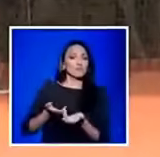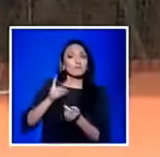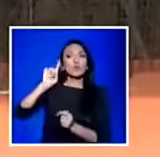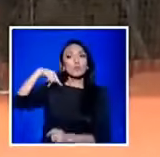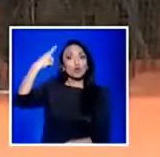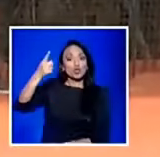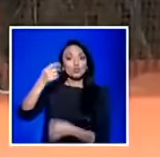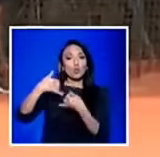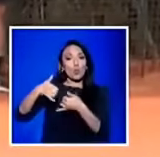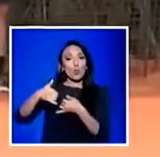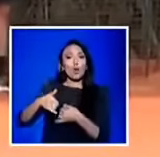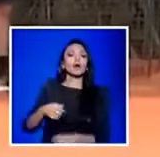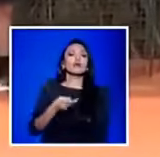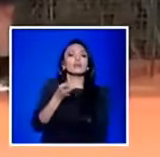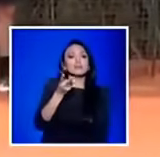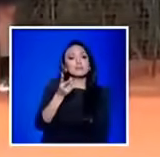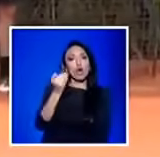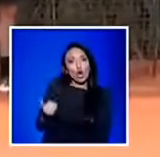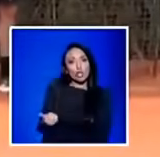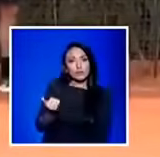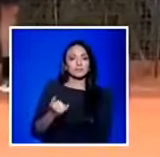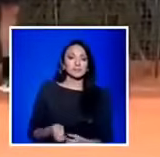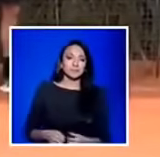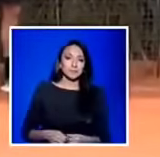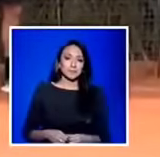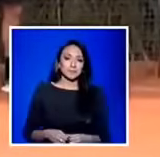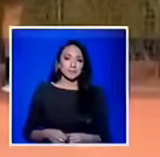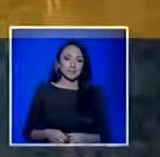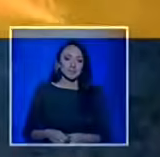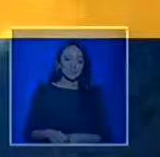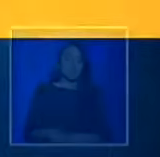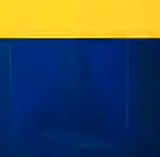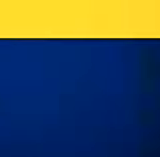y hoy también jugará Rafa Nadal.